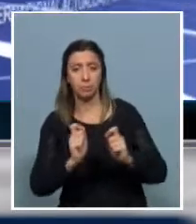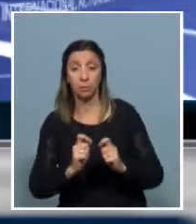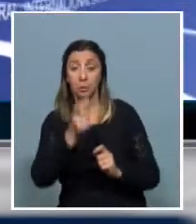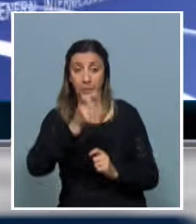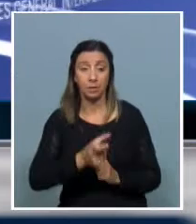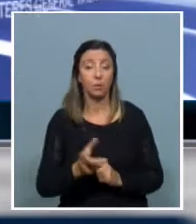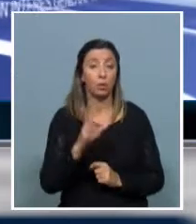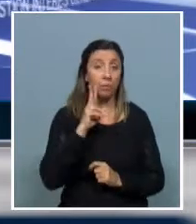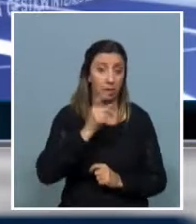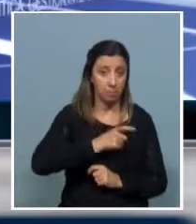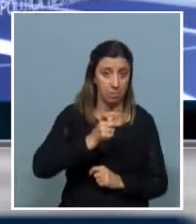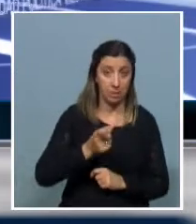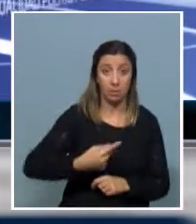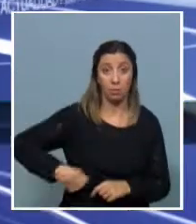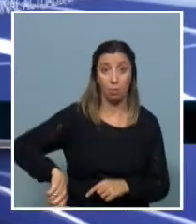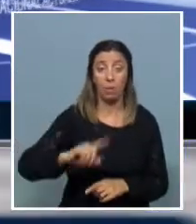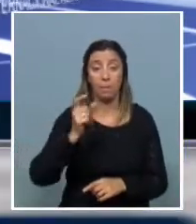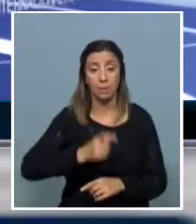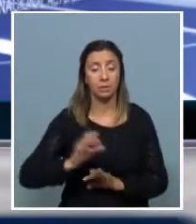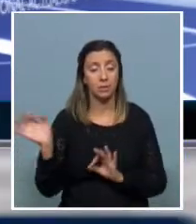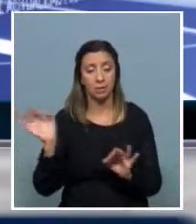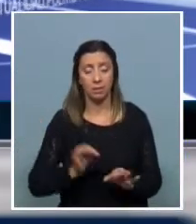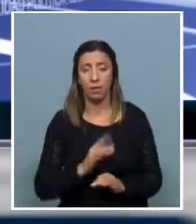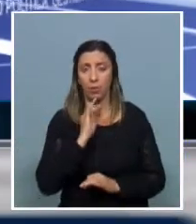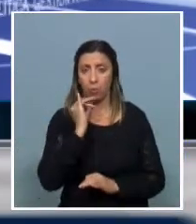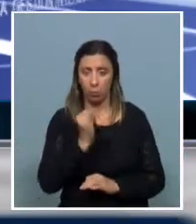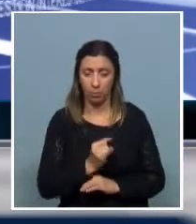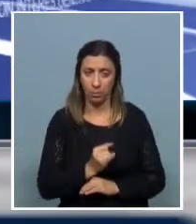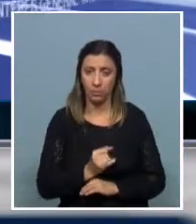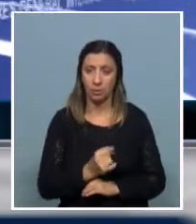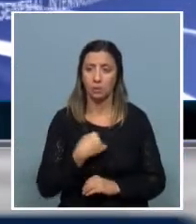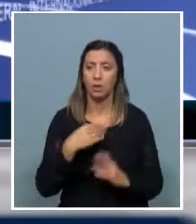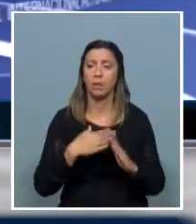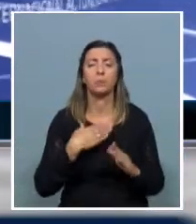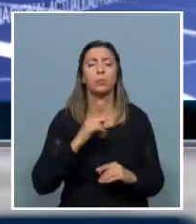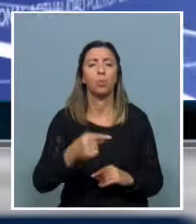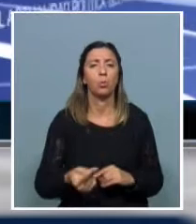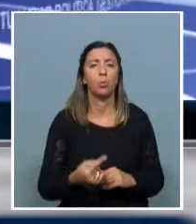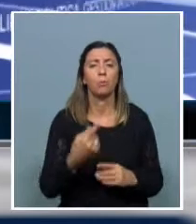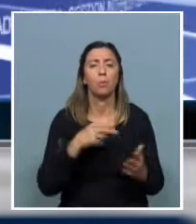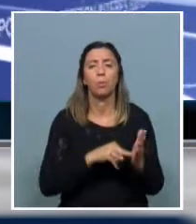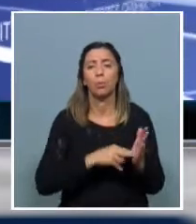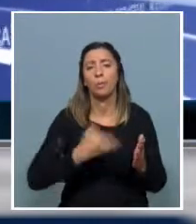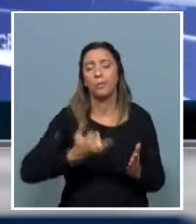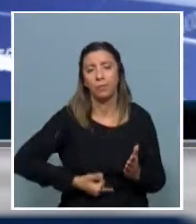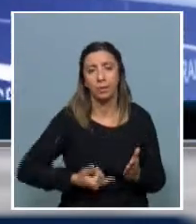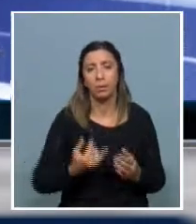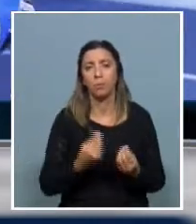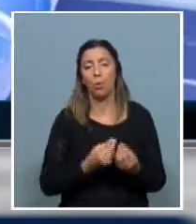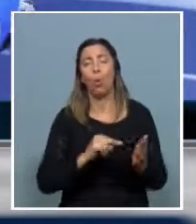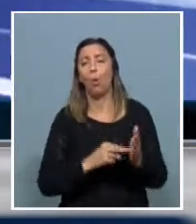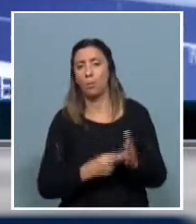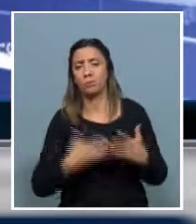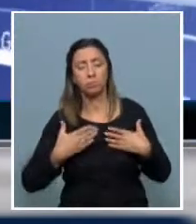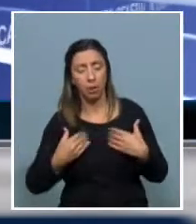días ve la gente, como vemos nosotros, todos los días llega gente a decir, ¿cuándo me dan mi casa? Tengo tal problema económico, tengo tal problema